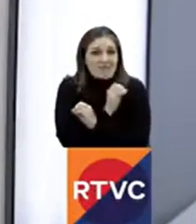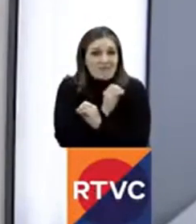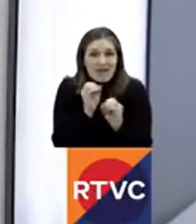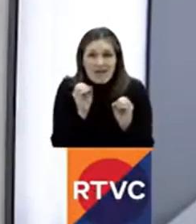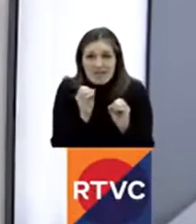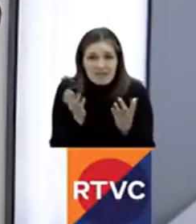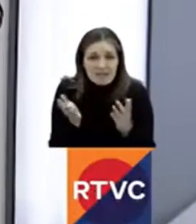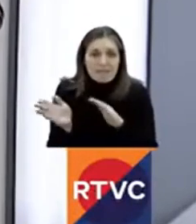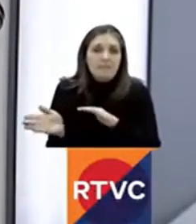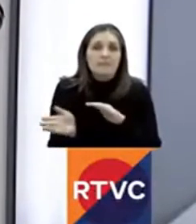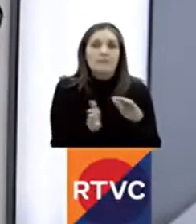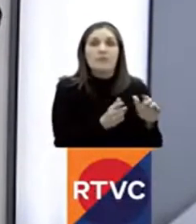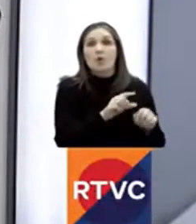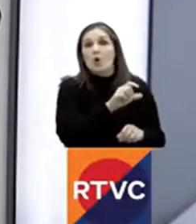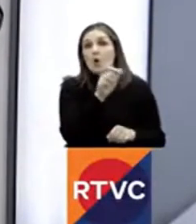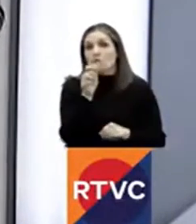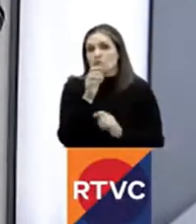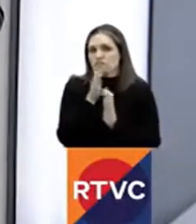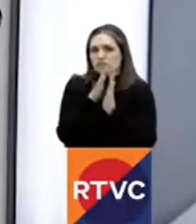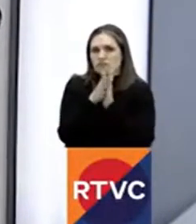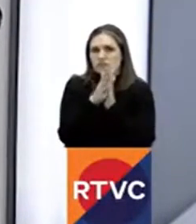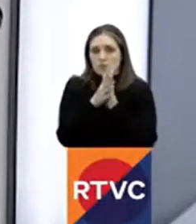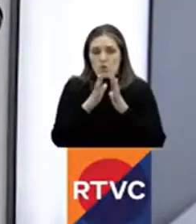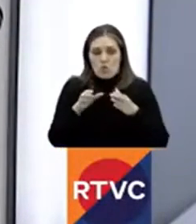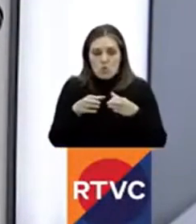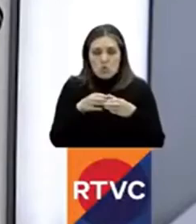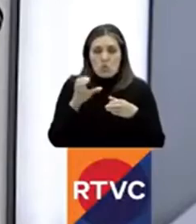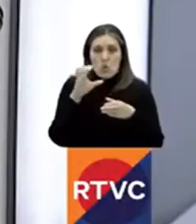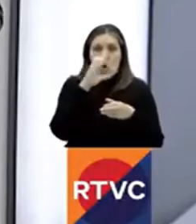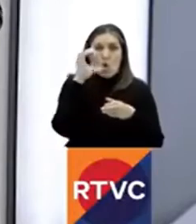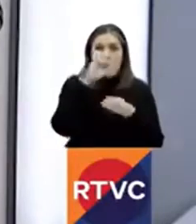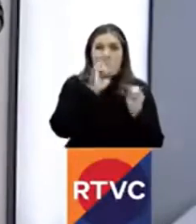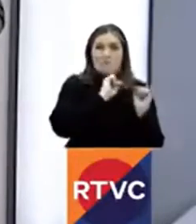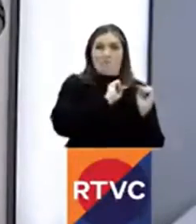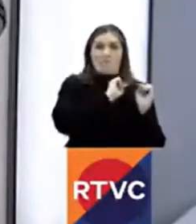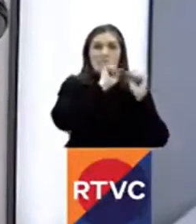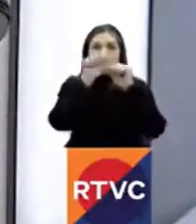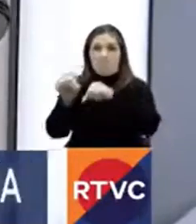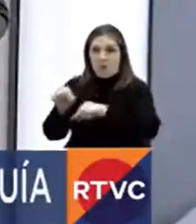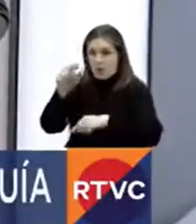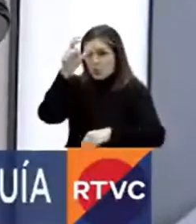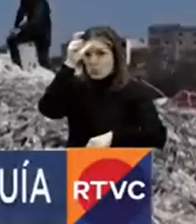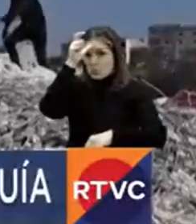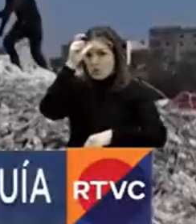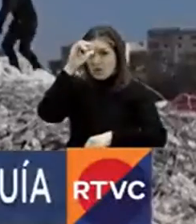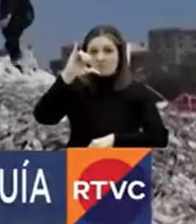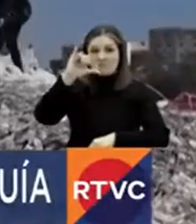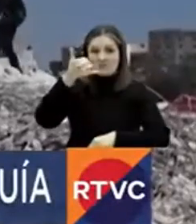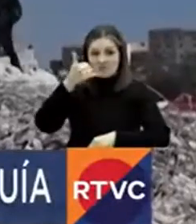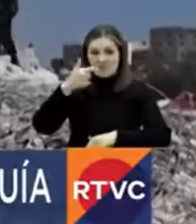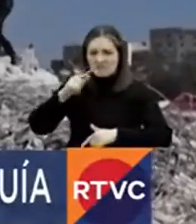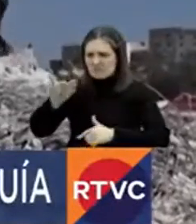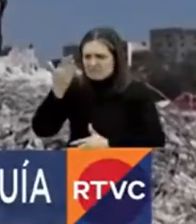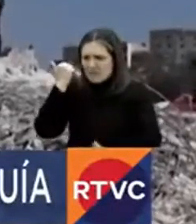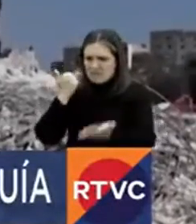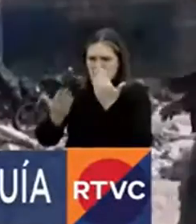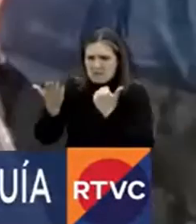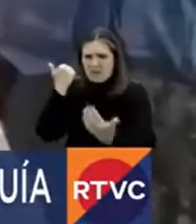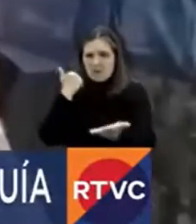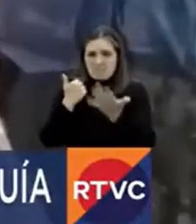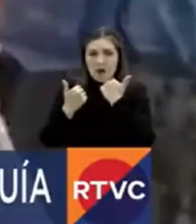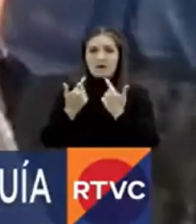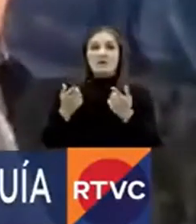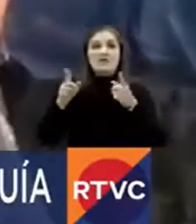tema, rescatistas de las fuerzas militares adelantan labores humanitarias en la zona de desastre en Turquía. El equipo logró el rescate de una